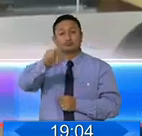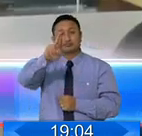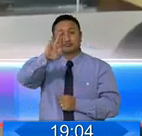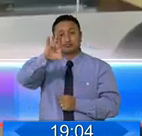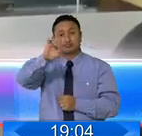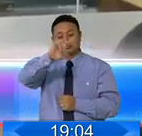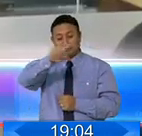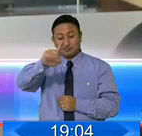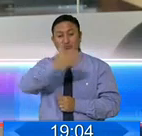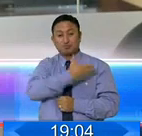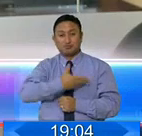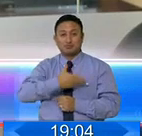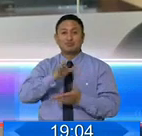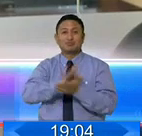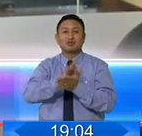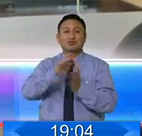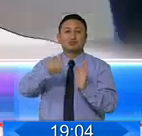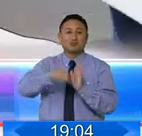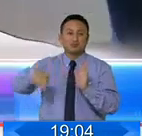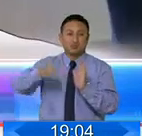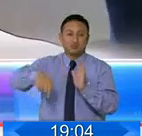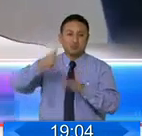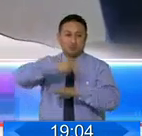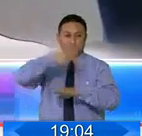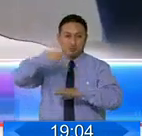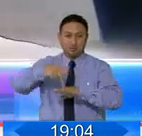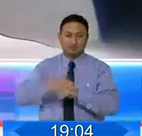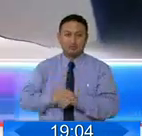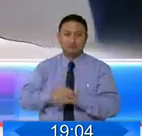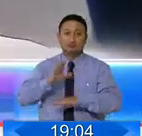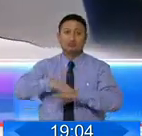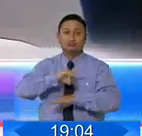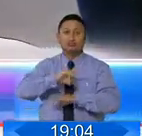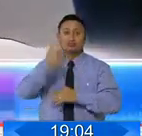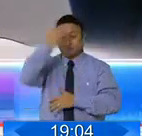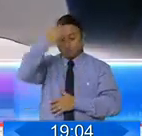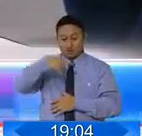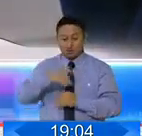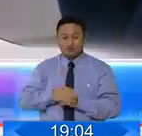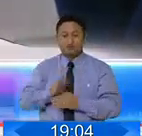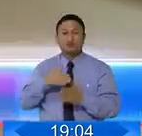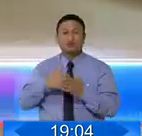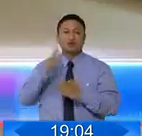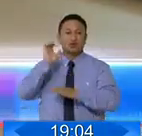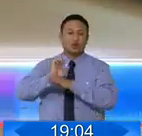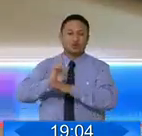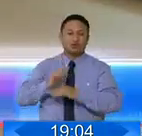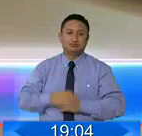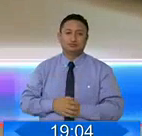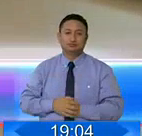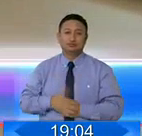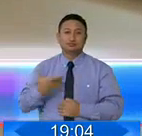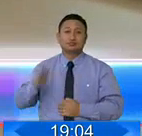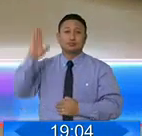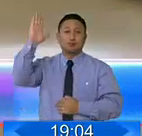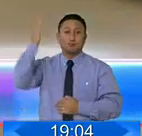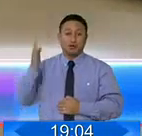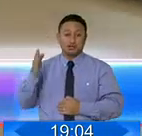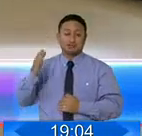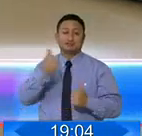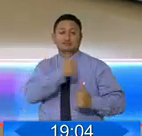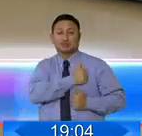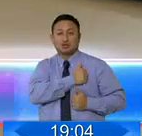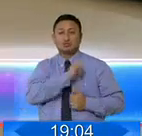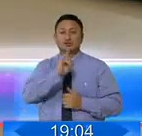algo que se veía venir, puesto que existen decisiones judiciales similares emitidas en contra de Ecuador, desde Brasil, Canadá